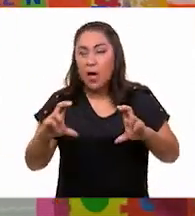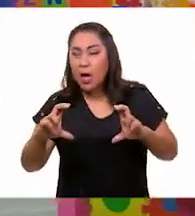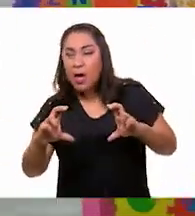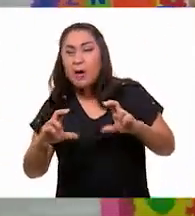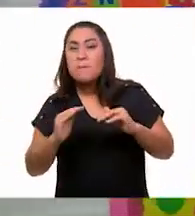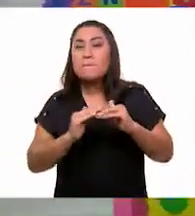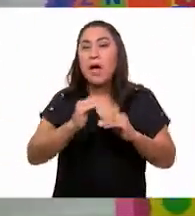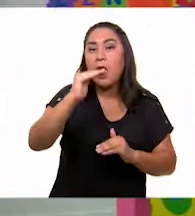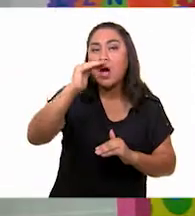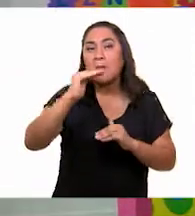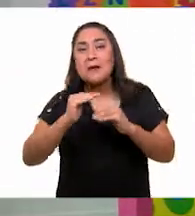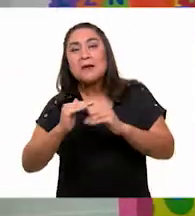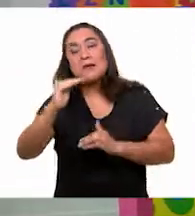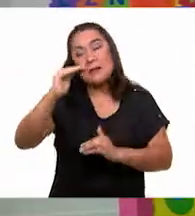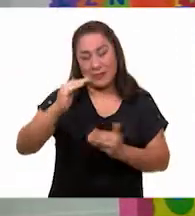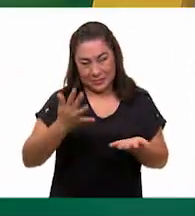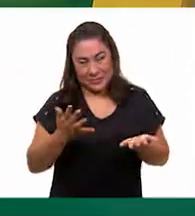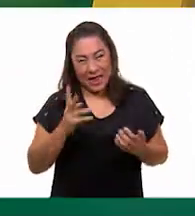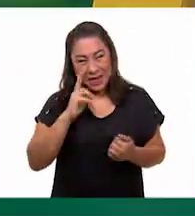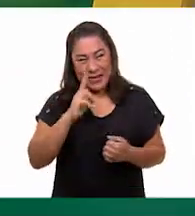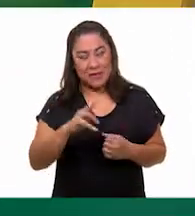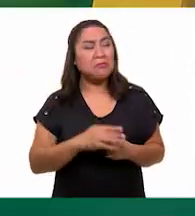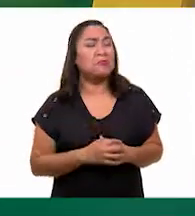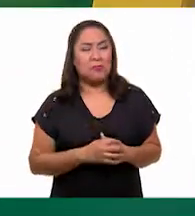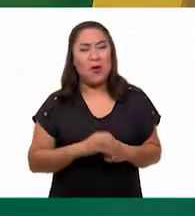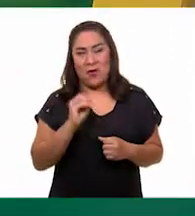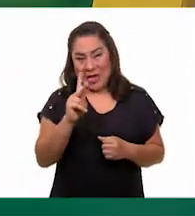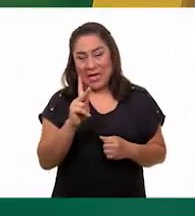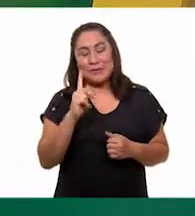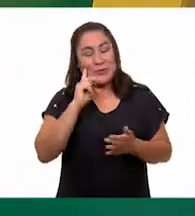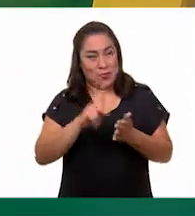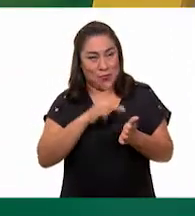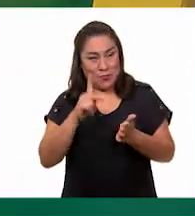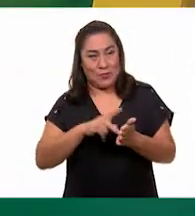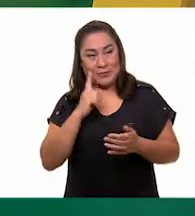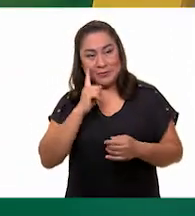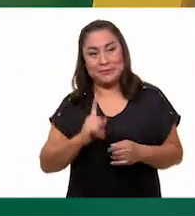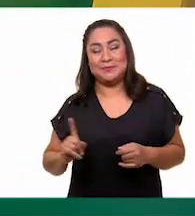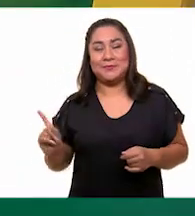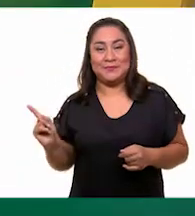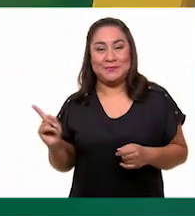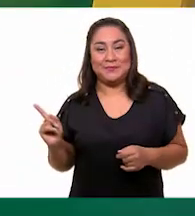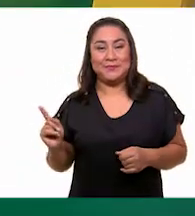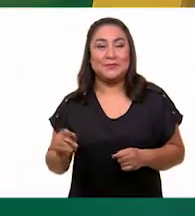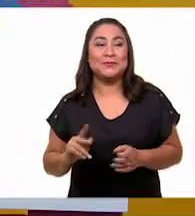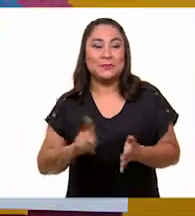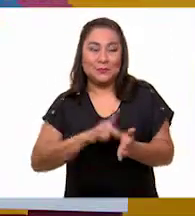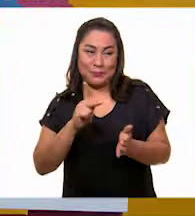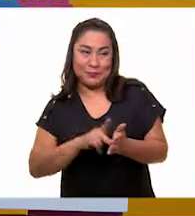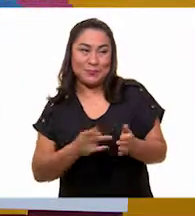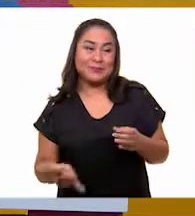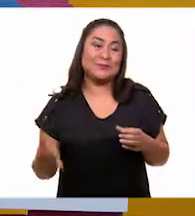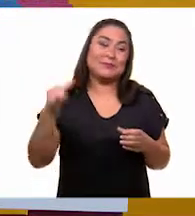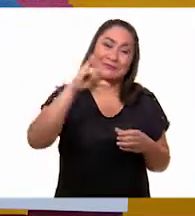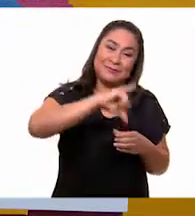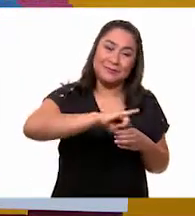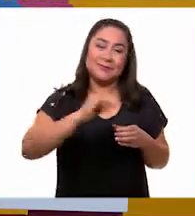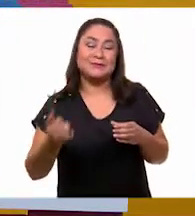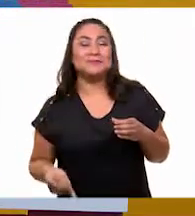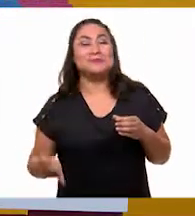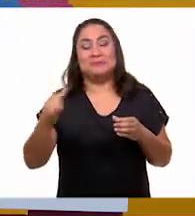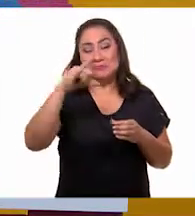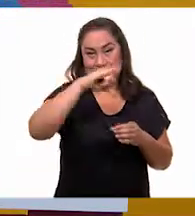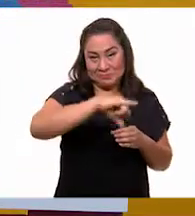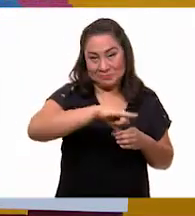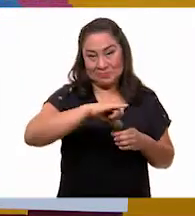cuál tiene más o menos, ¿verdad? Bueno, vamos a hacerlo entonces. Vamos a regresar el agua. A ver. Tenemos aquí la de un vaso. Ajá.